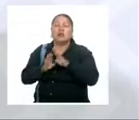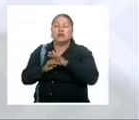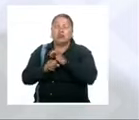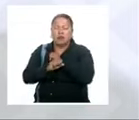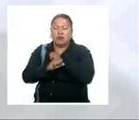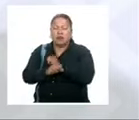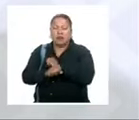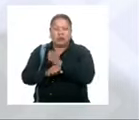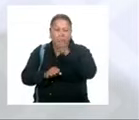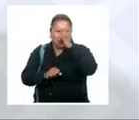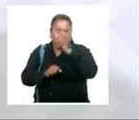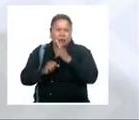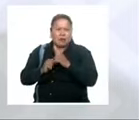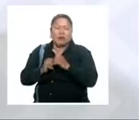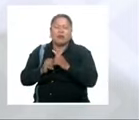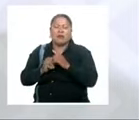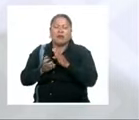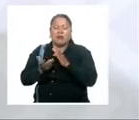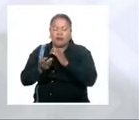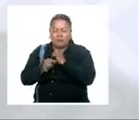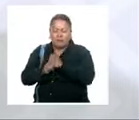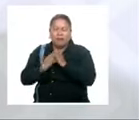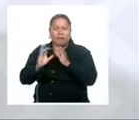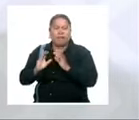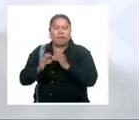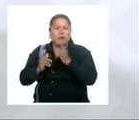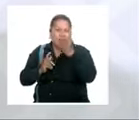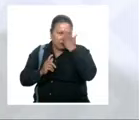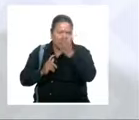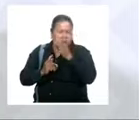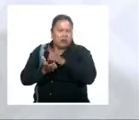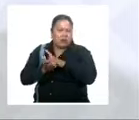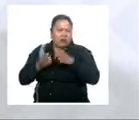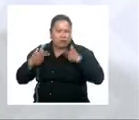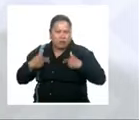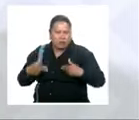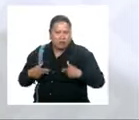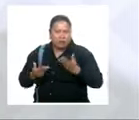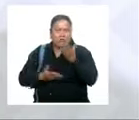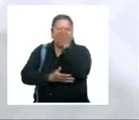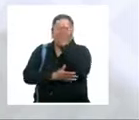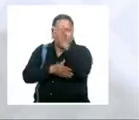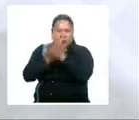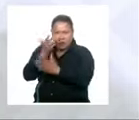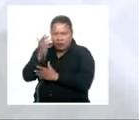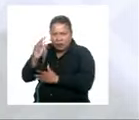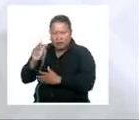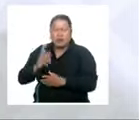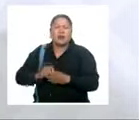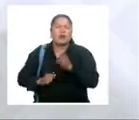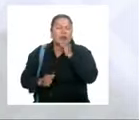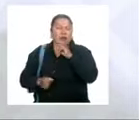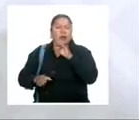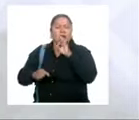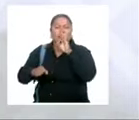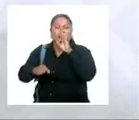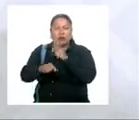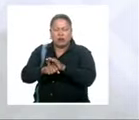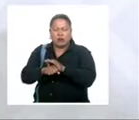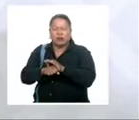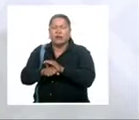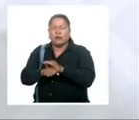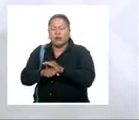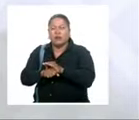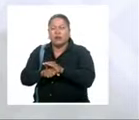la protección de los derechos humanos, la preservación del medio ambiente y la defensa de